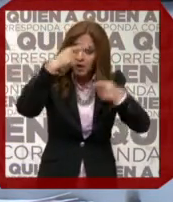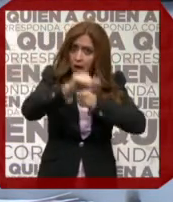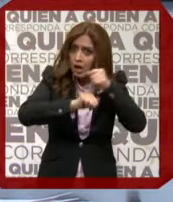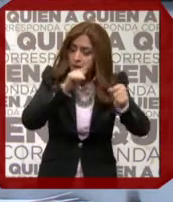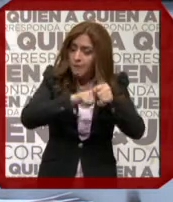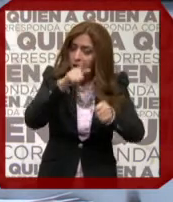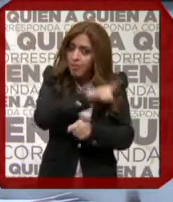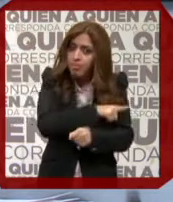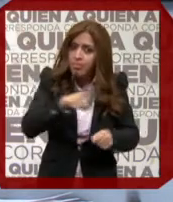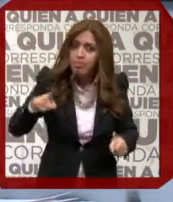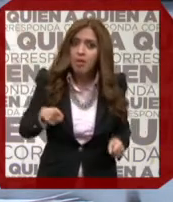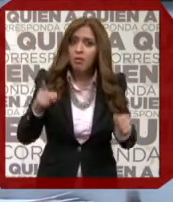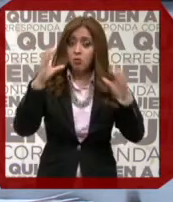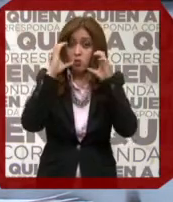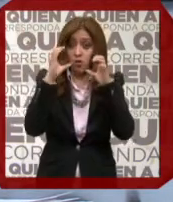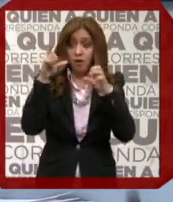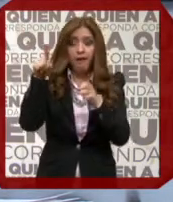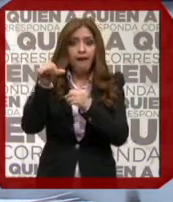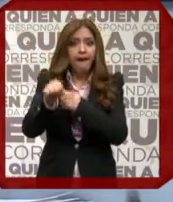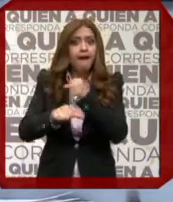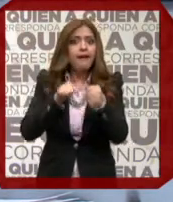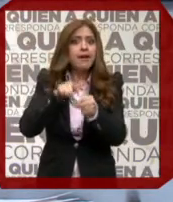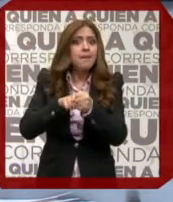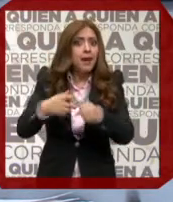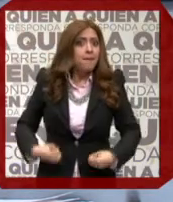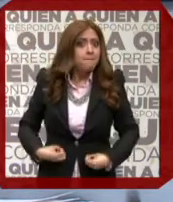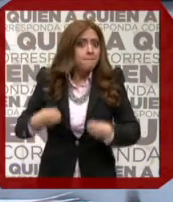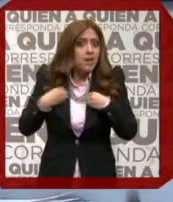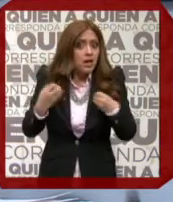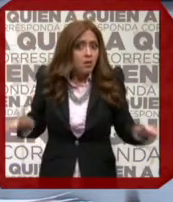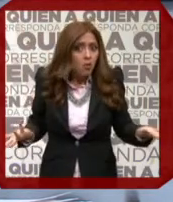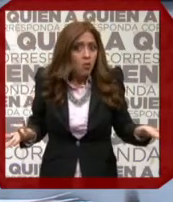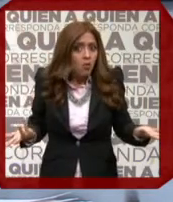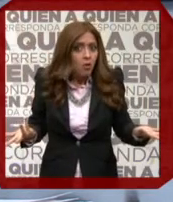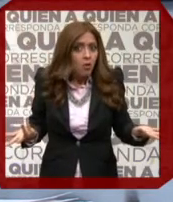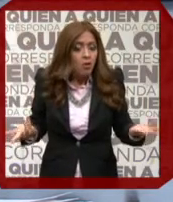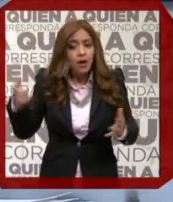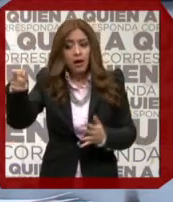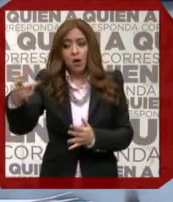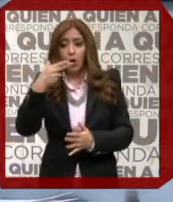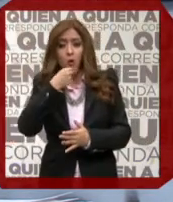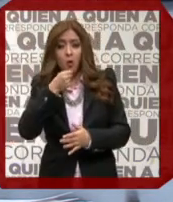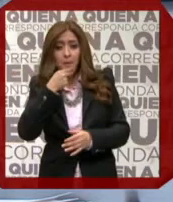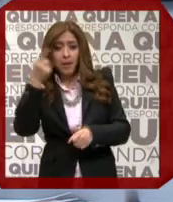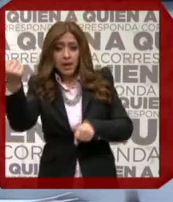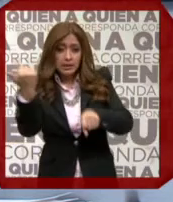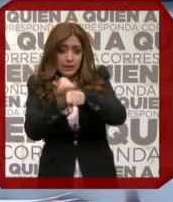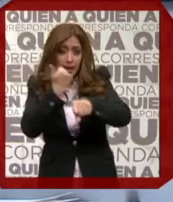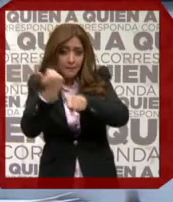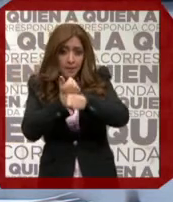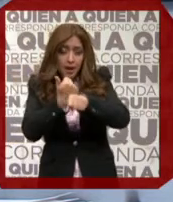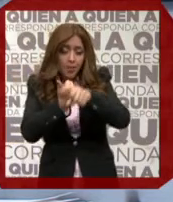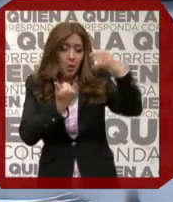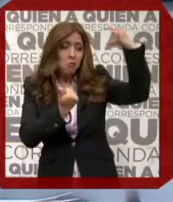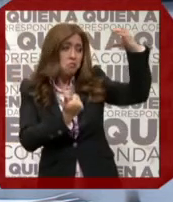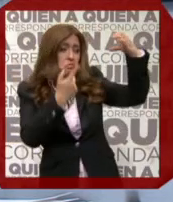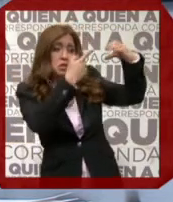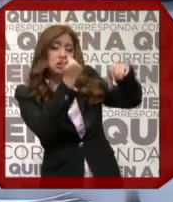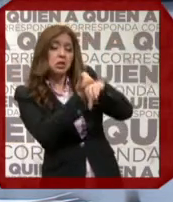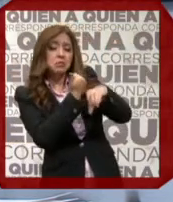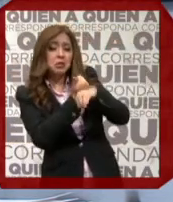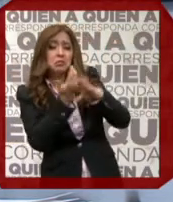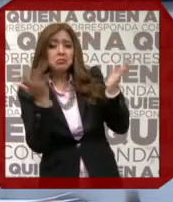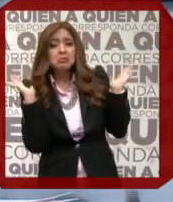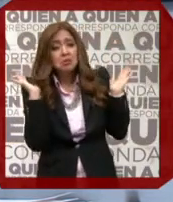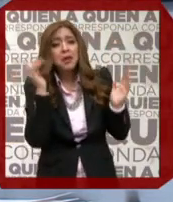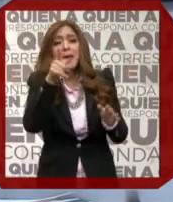producto trabajan con seres vivos si este cuatre trabajar en una zapatería y hace las mismas estupideces con los zapatos a lo mejor